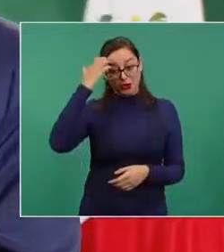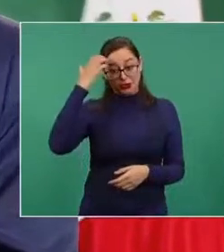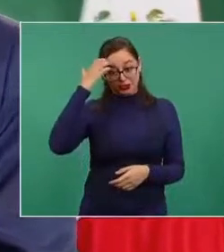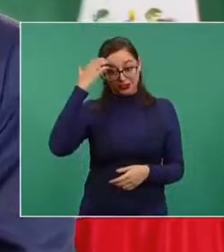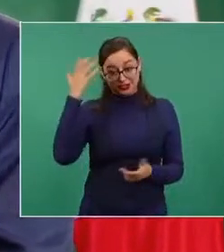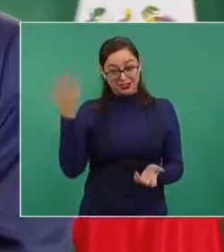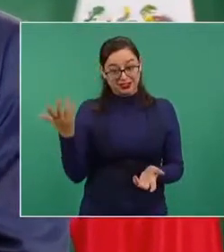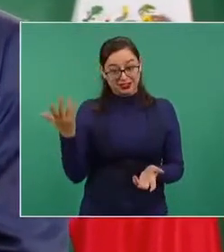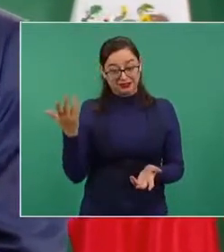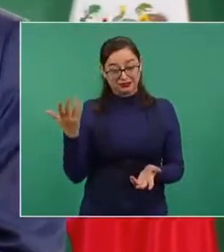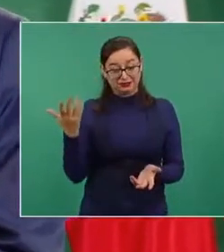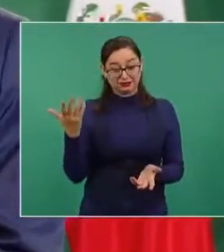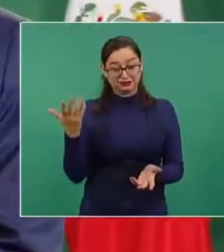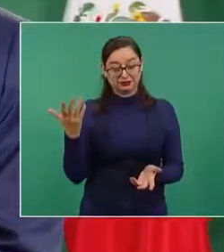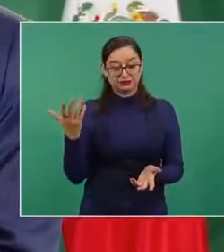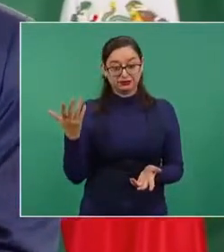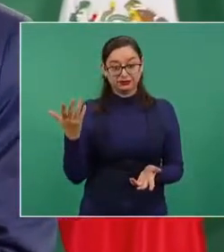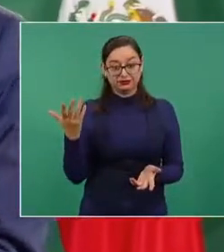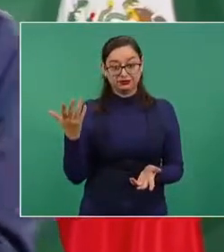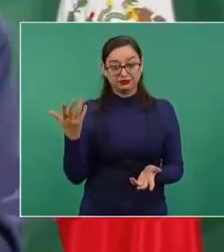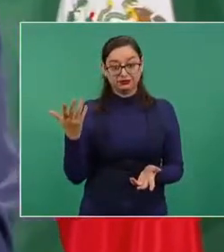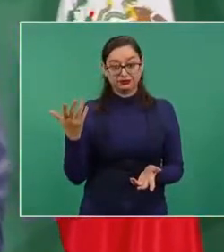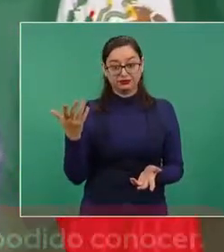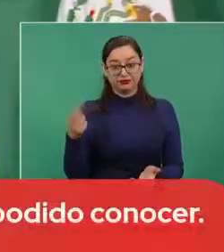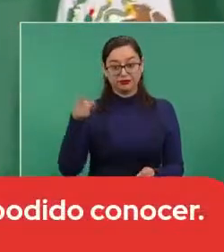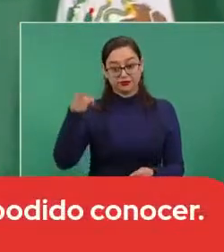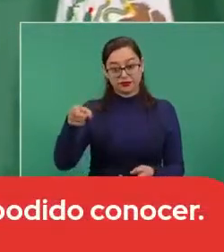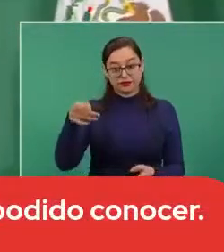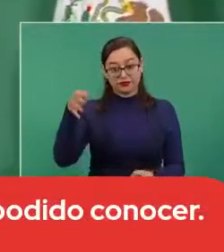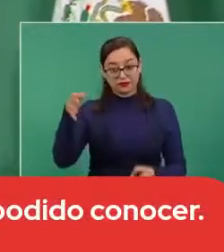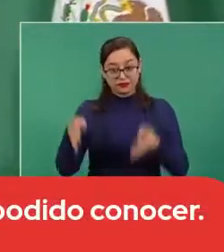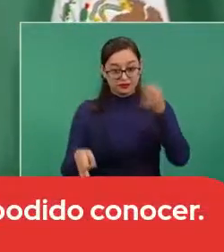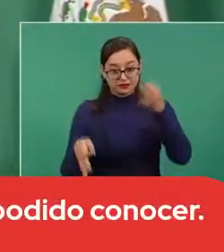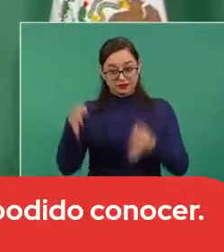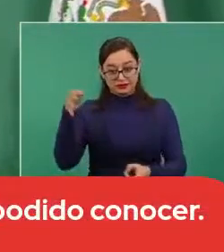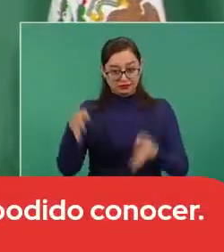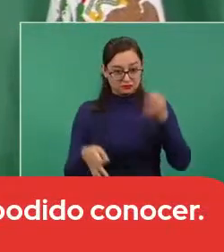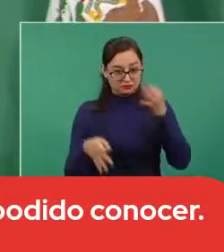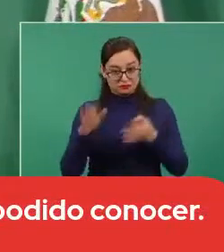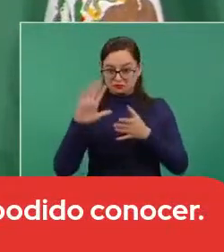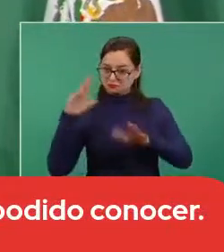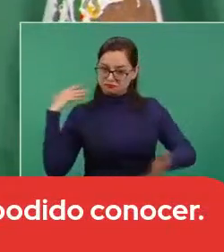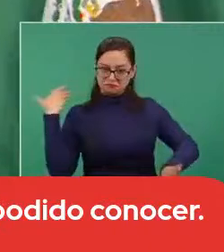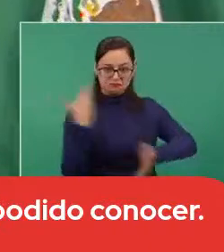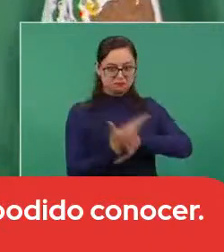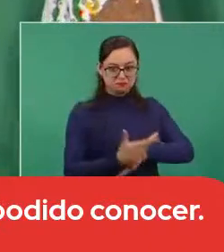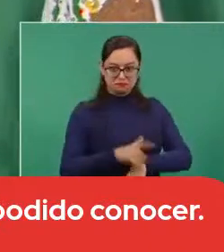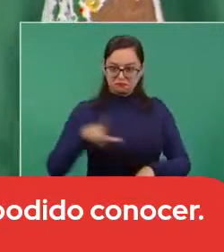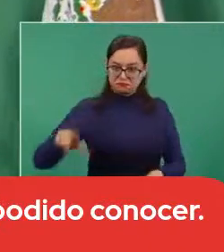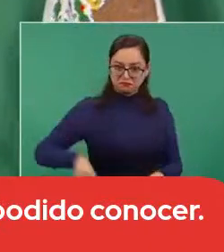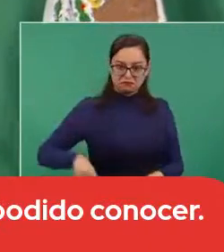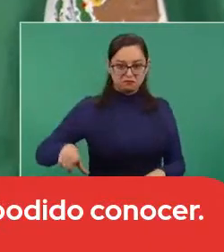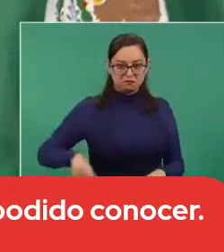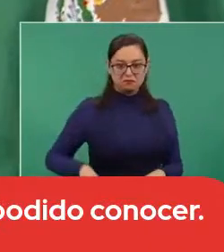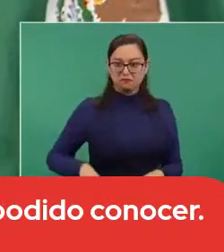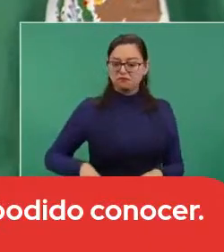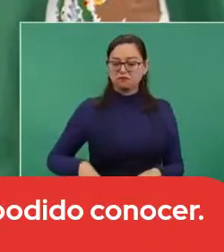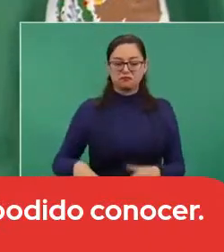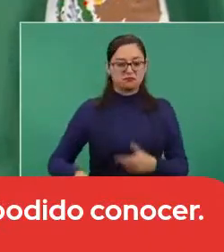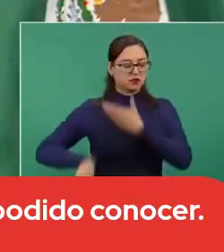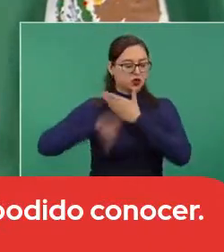si la ensartamos, perdemos, y si no la